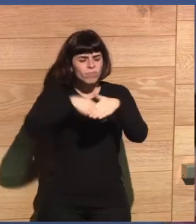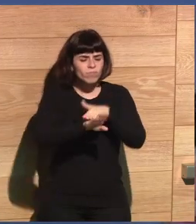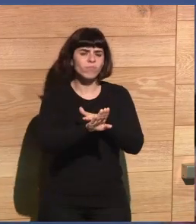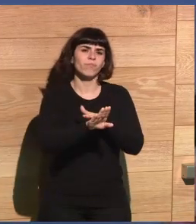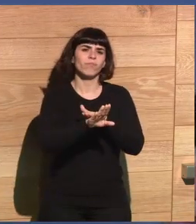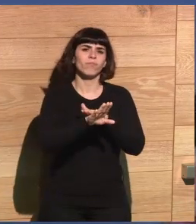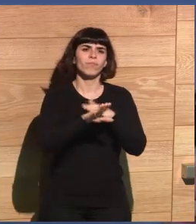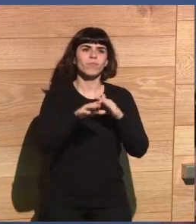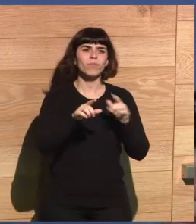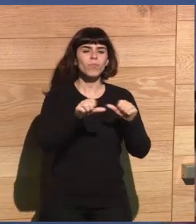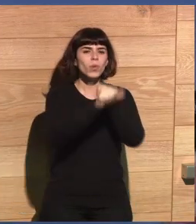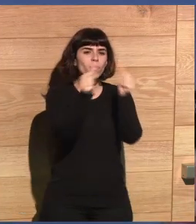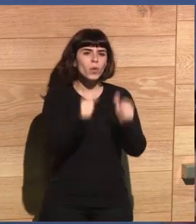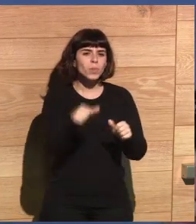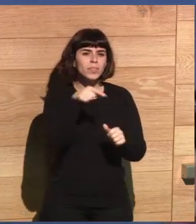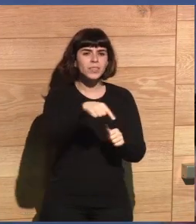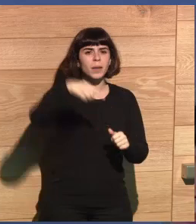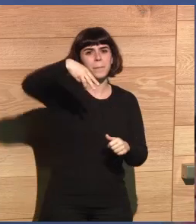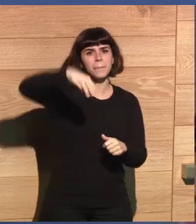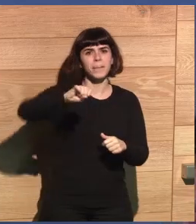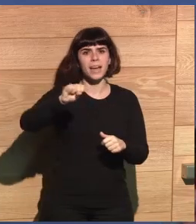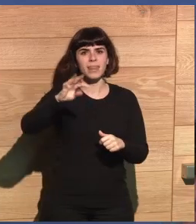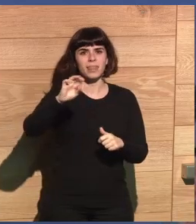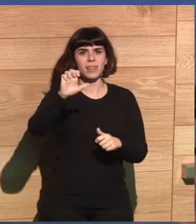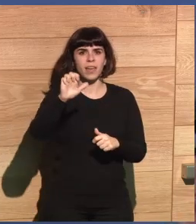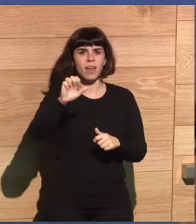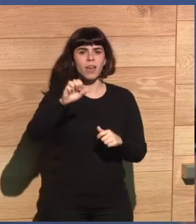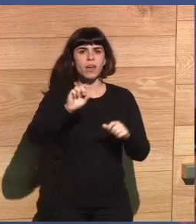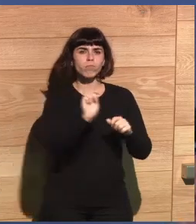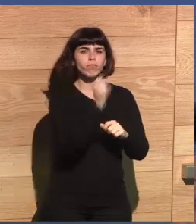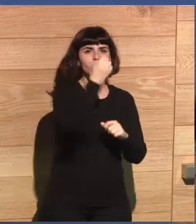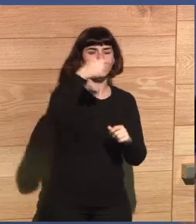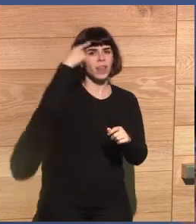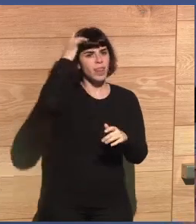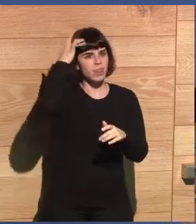Maite Mendioroz llegó a ser neuróloga.